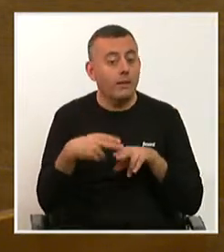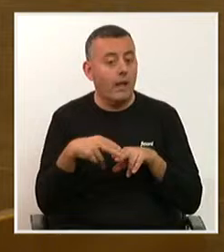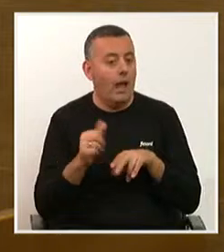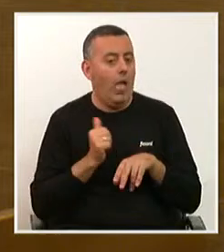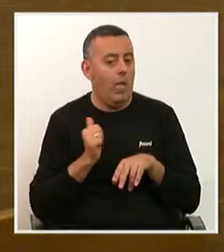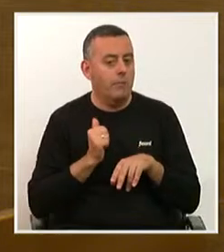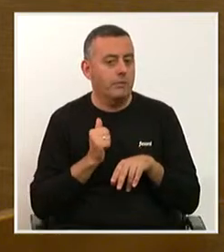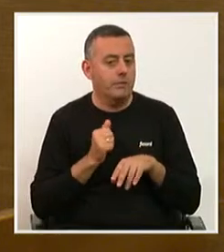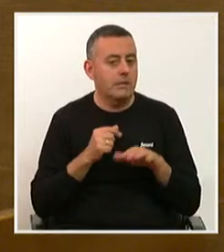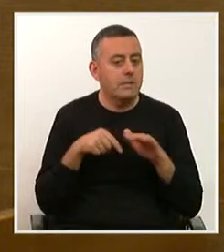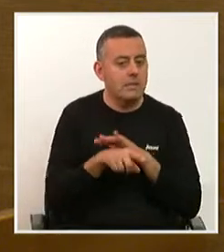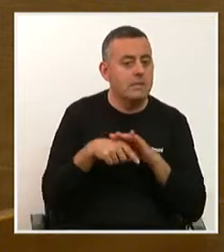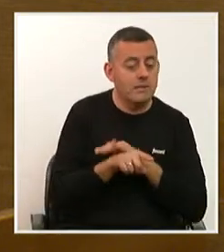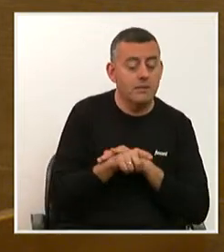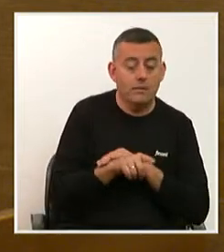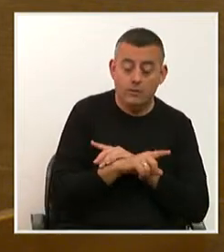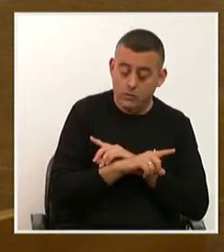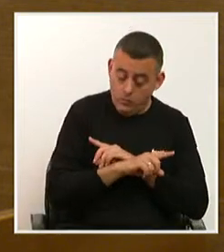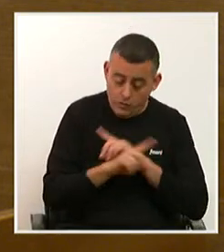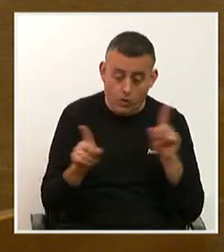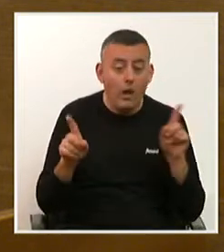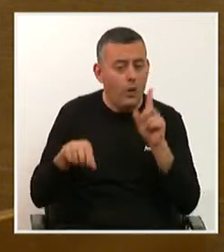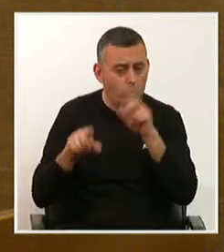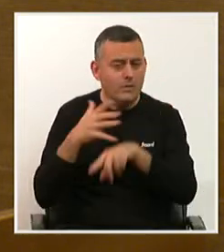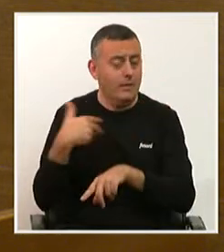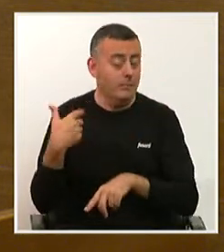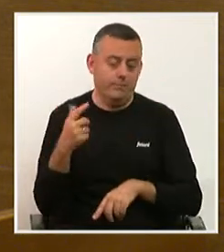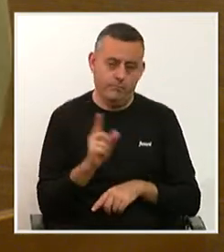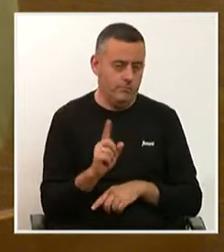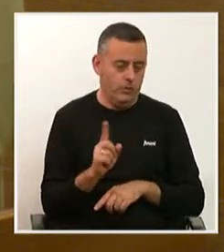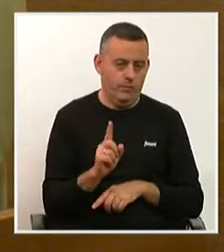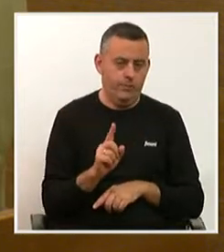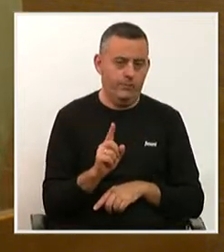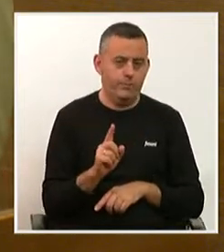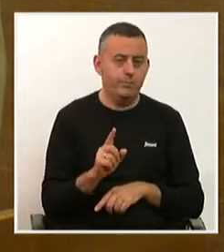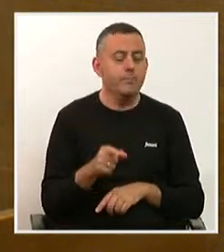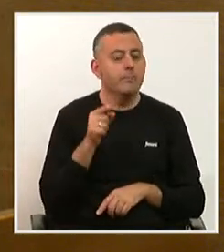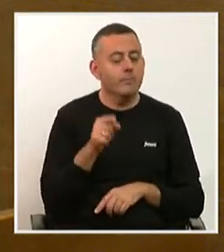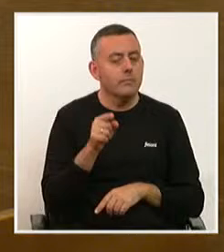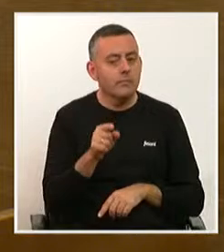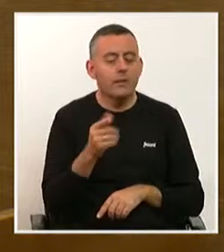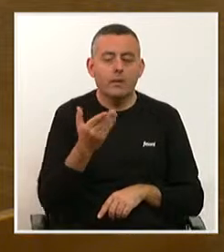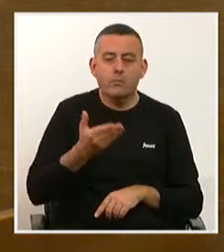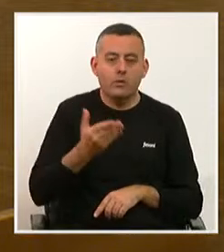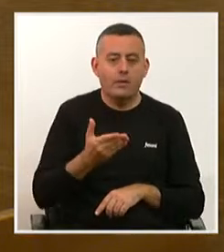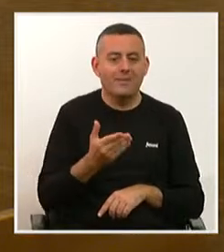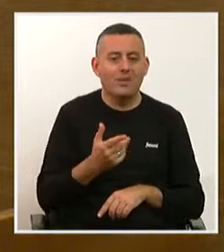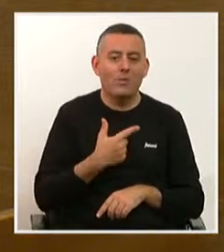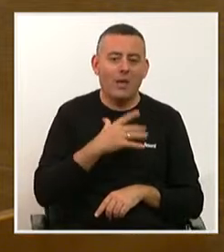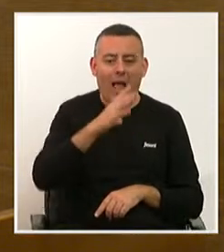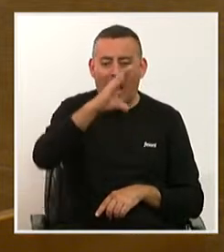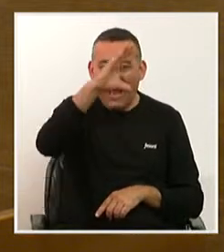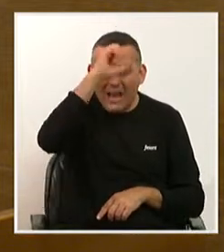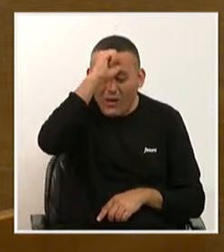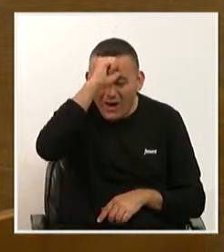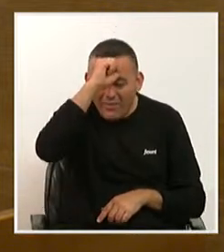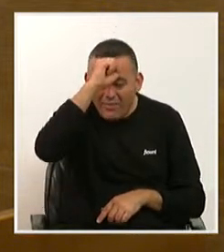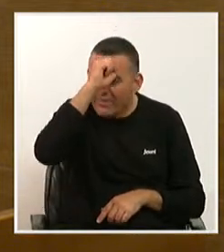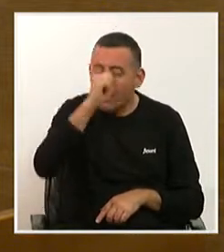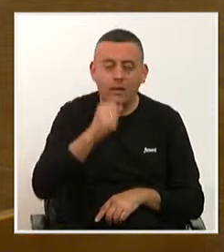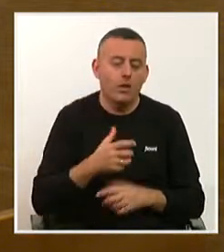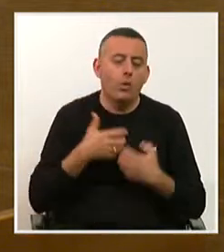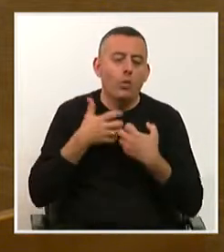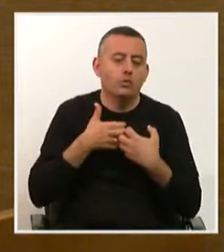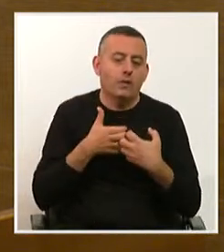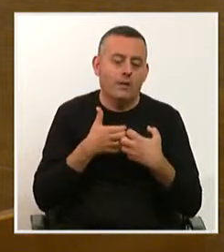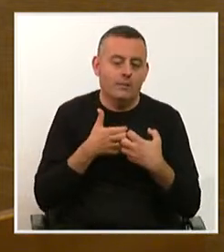oen Fer no es la base de la civiliza y la LL contra la ignorancia este gober considera que la